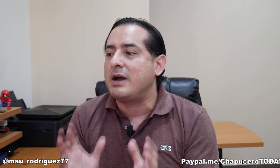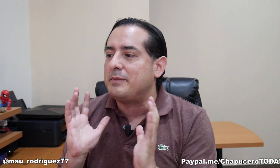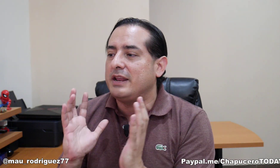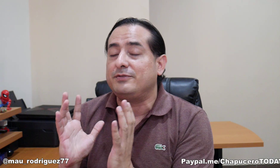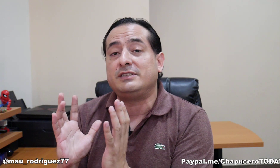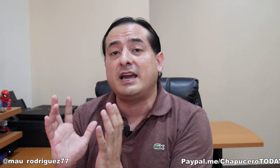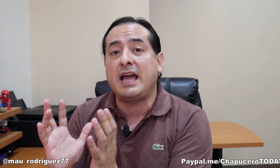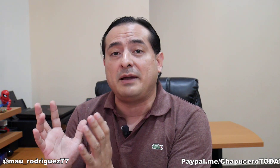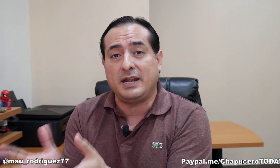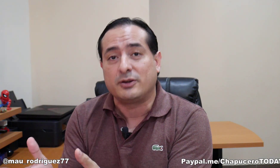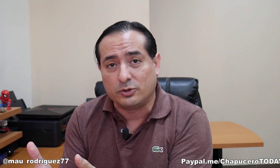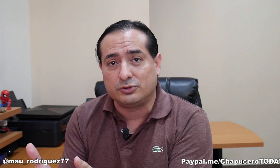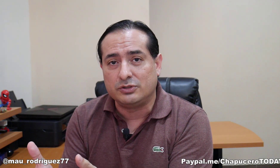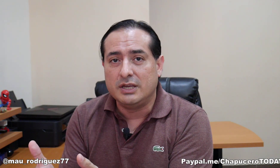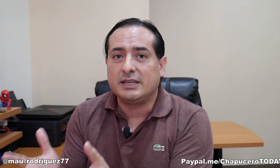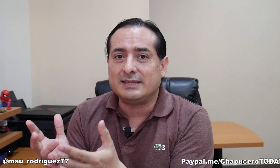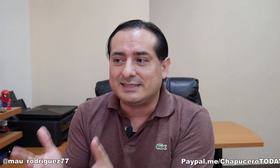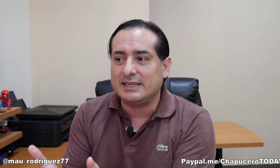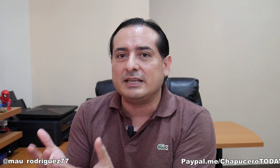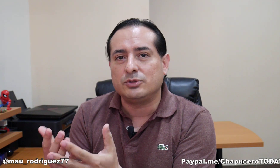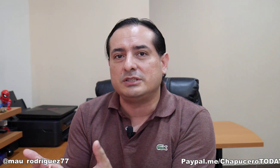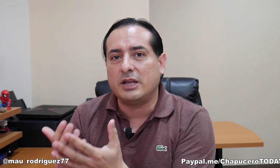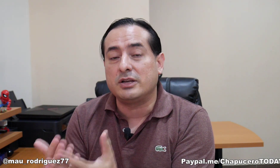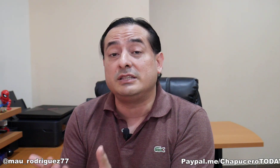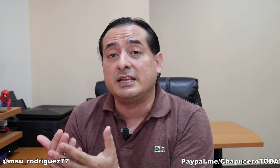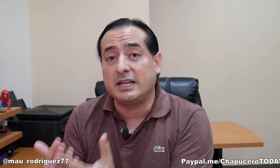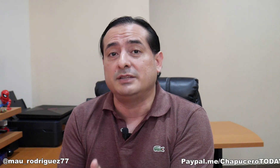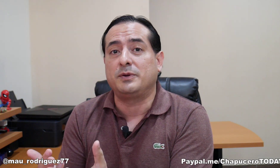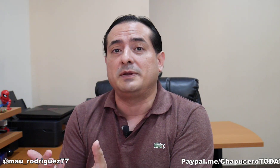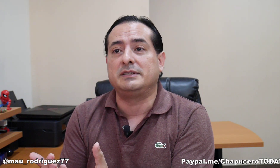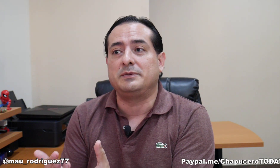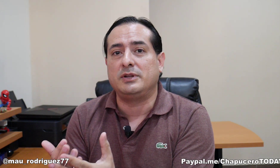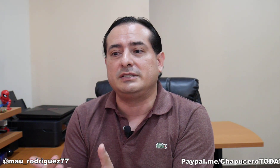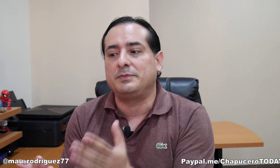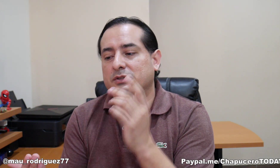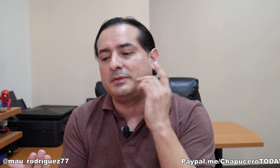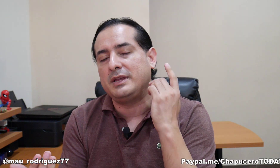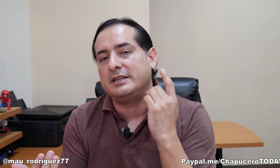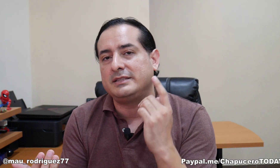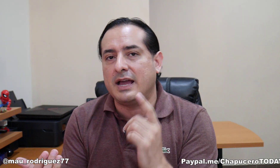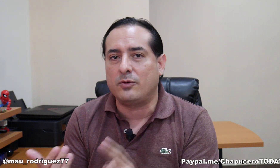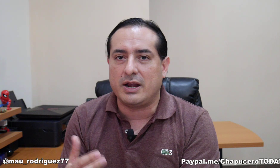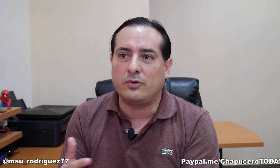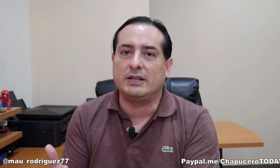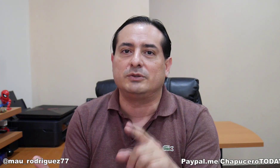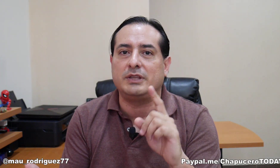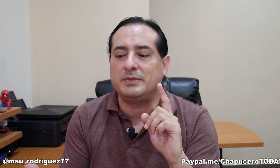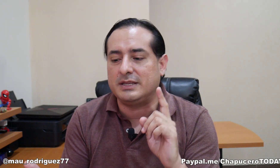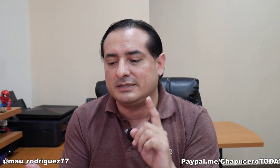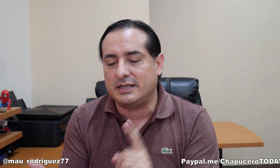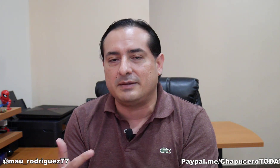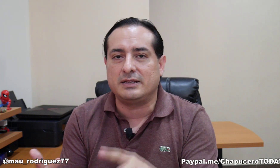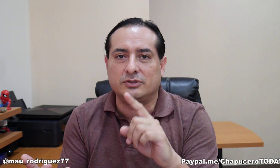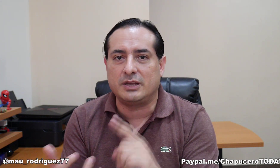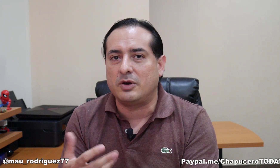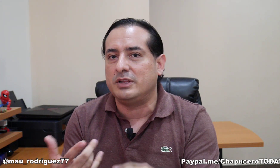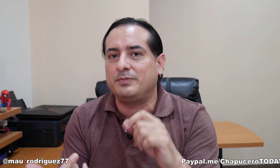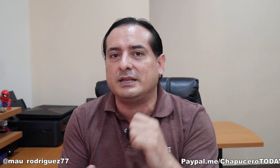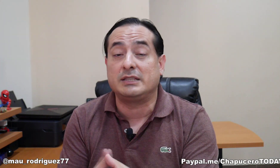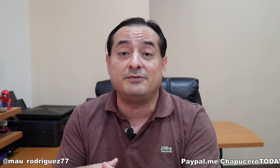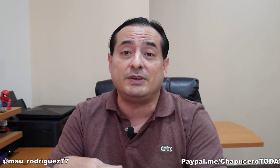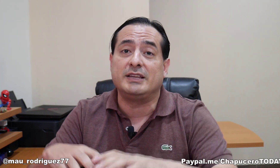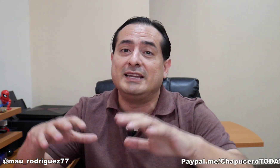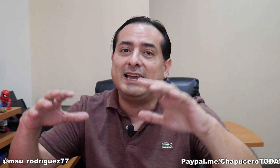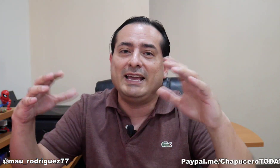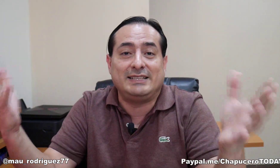solo va a beneficiar a Veracruz, que sí, es un estado que tiene grandes problemas de violencia, pero también está Guanajuato, también está Tabasco,